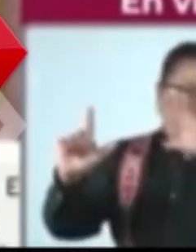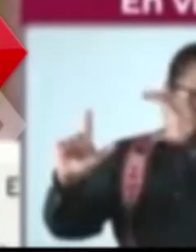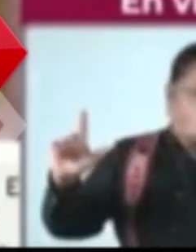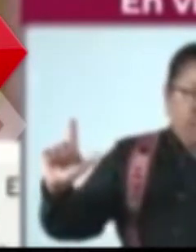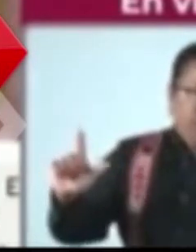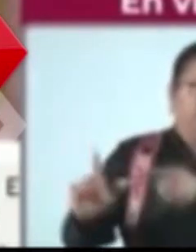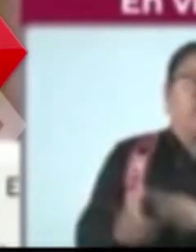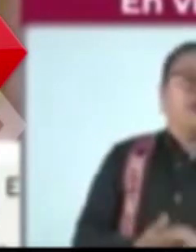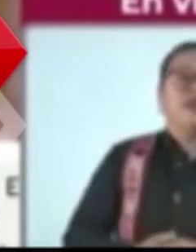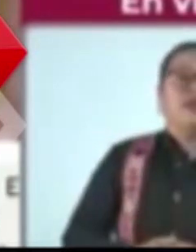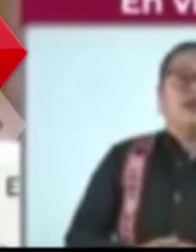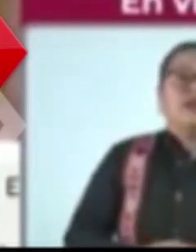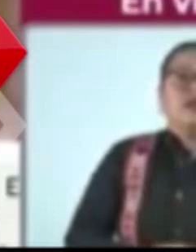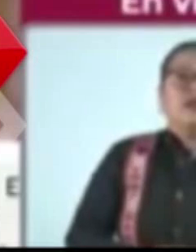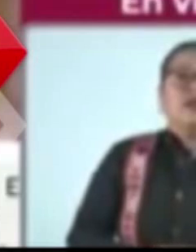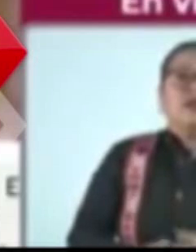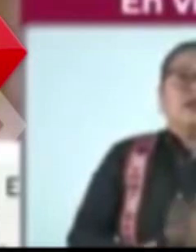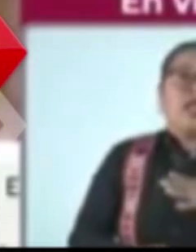su propiedad.